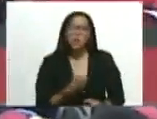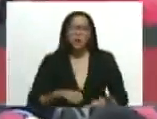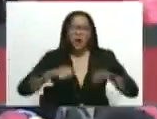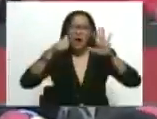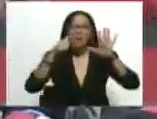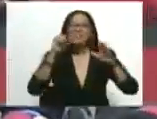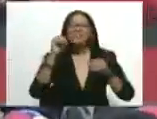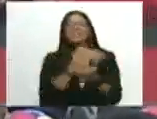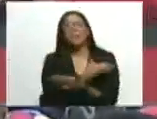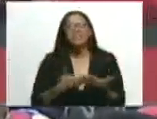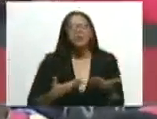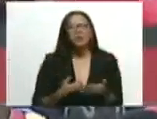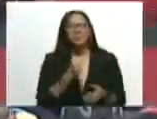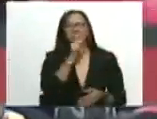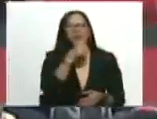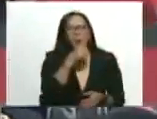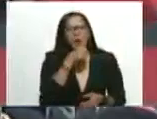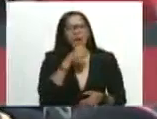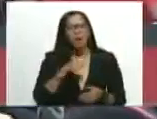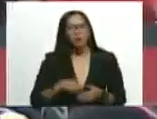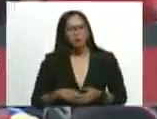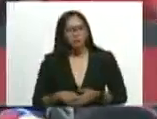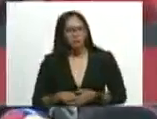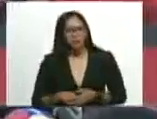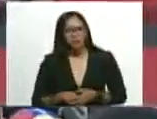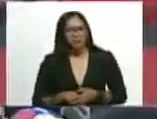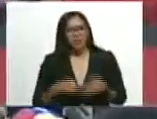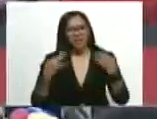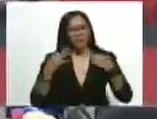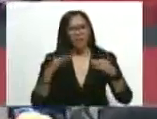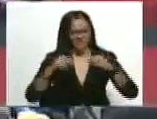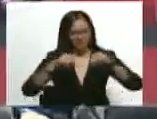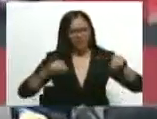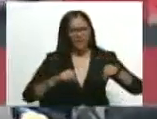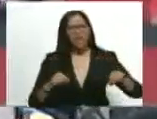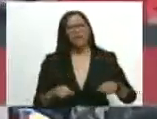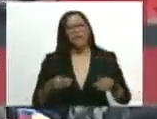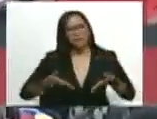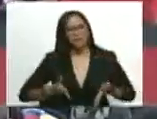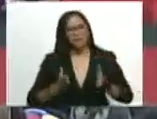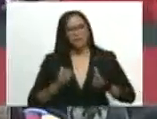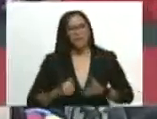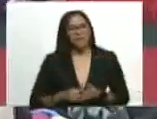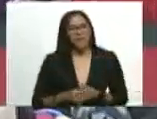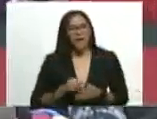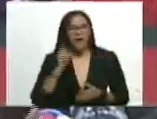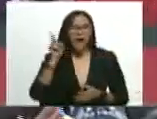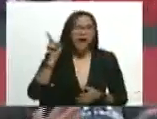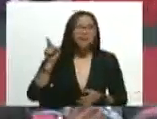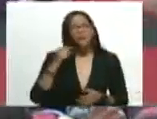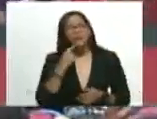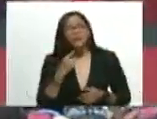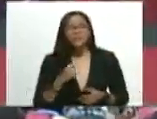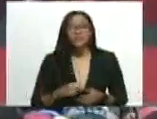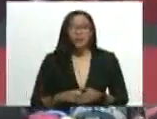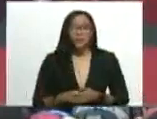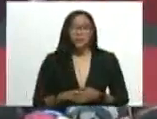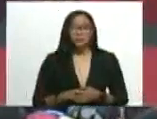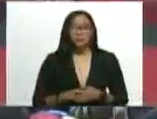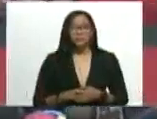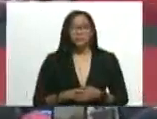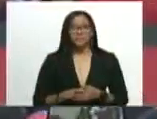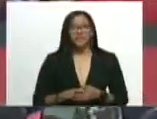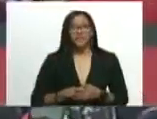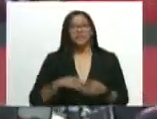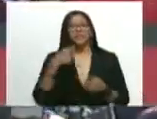60 millones de abuelos y abuelas naturales en esta tierra originaria a ellos les decimos desde